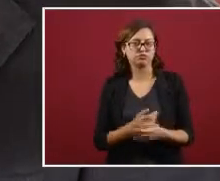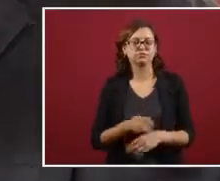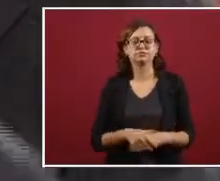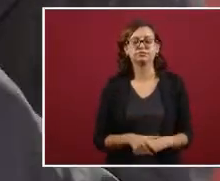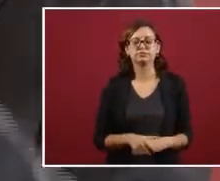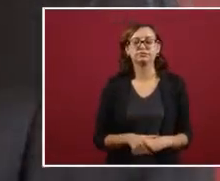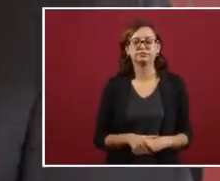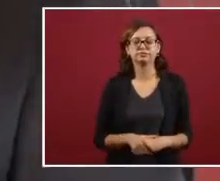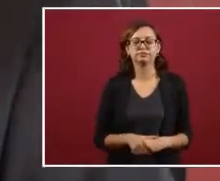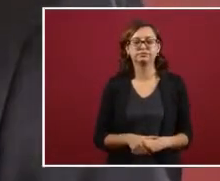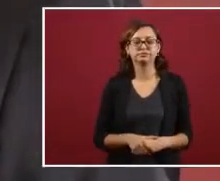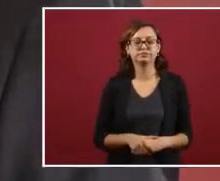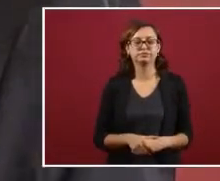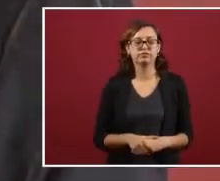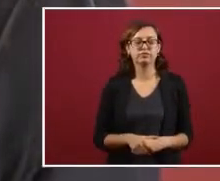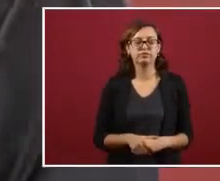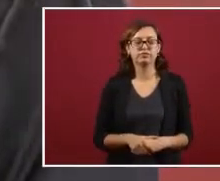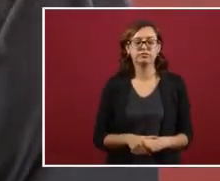En